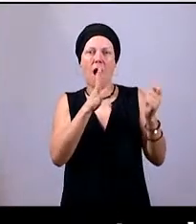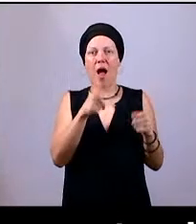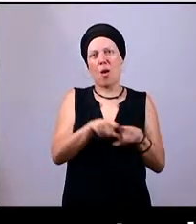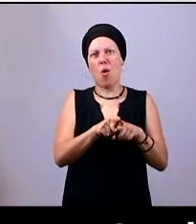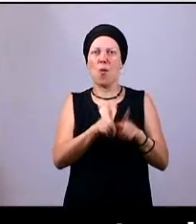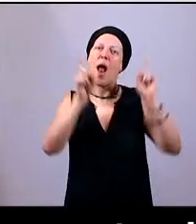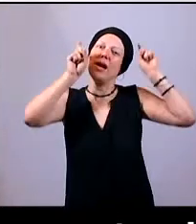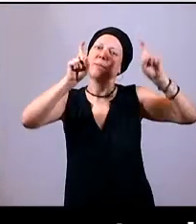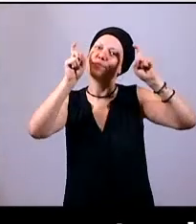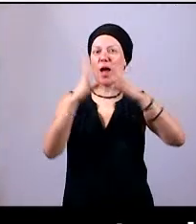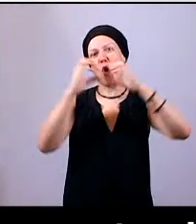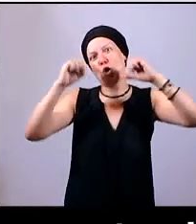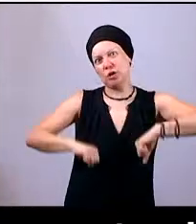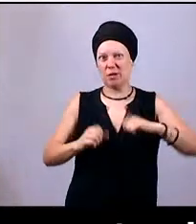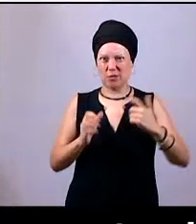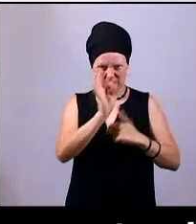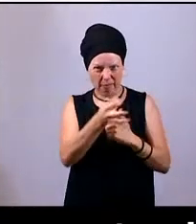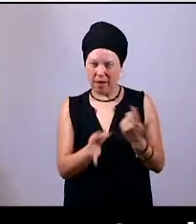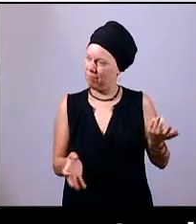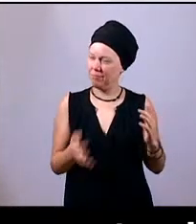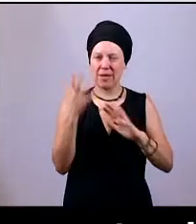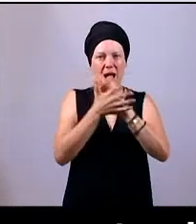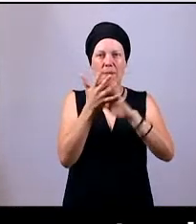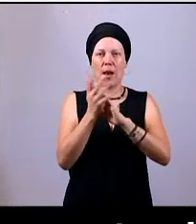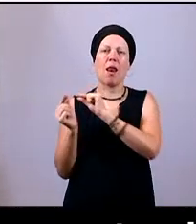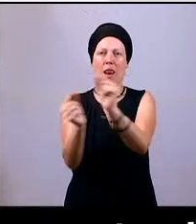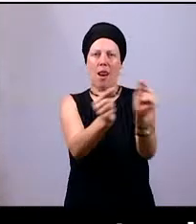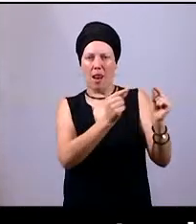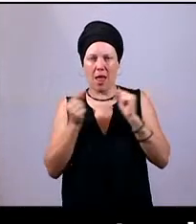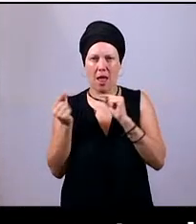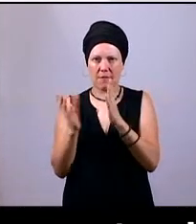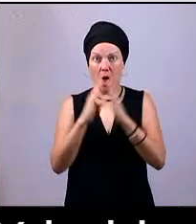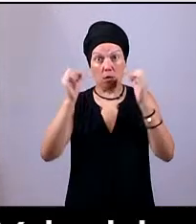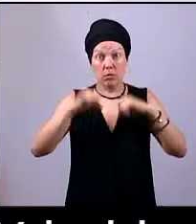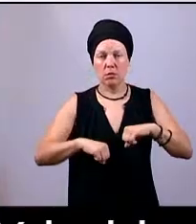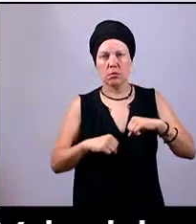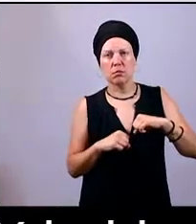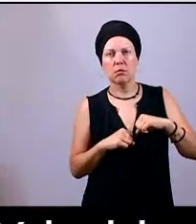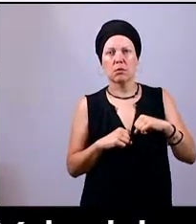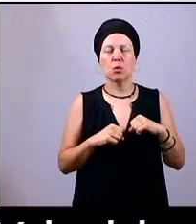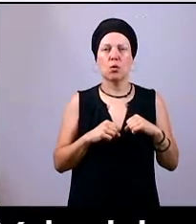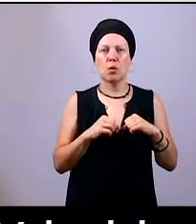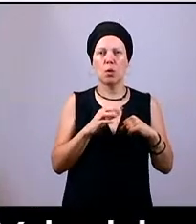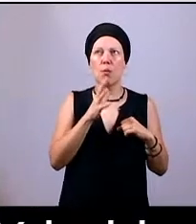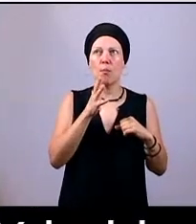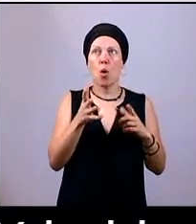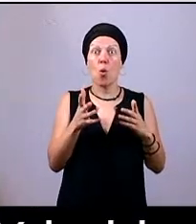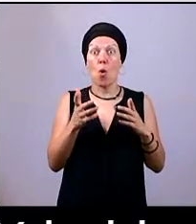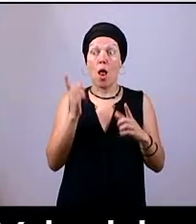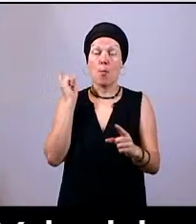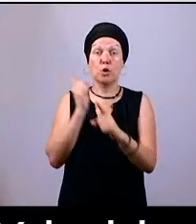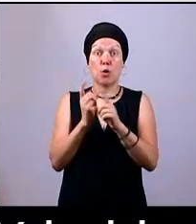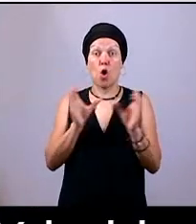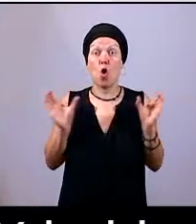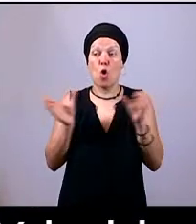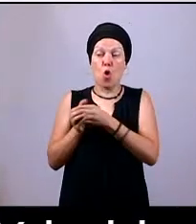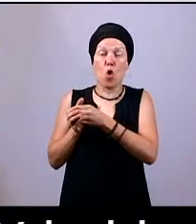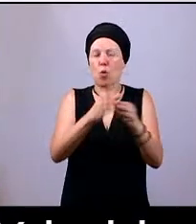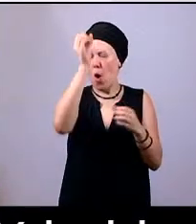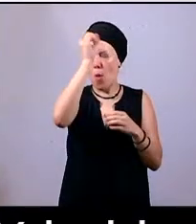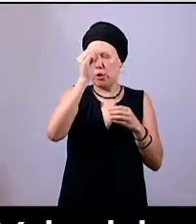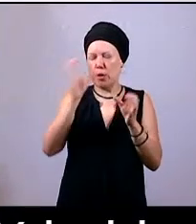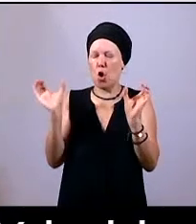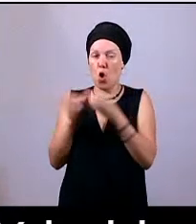de consenso a nosotros, ¿no? Y hablan de un diálogo que se negaron a pactar, una posición conjunta que queríamos para defender